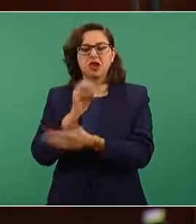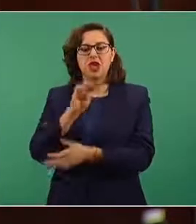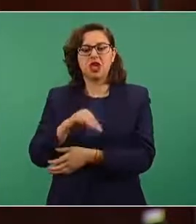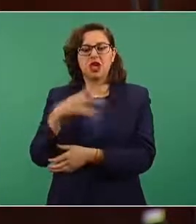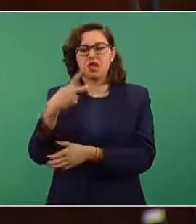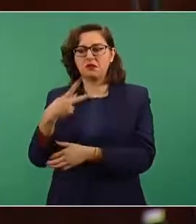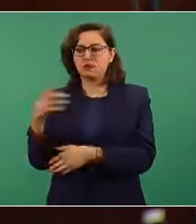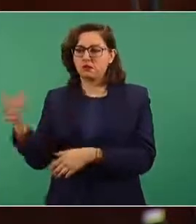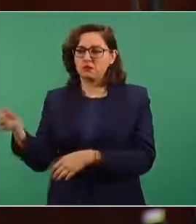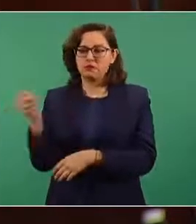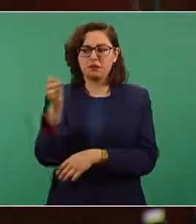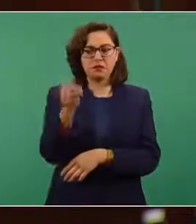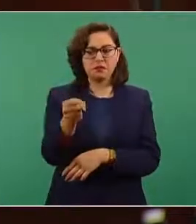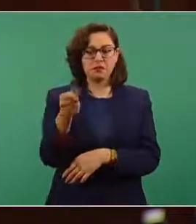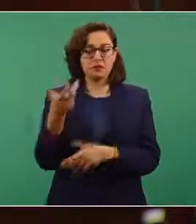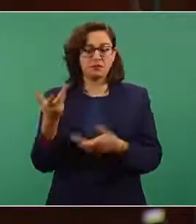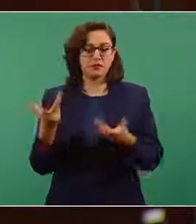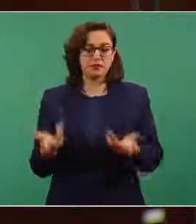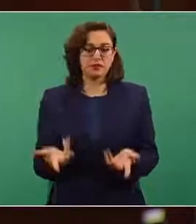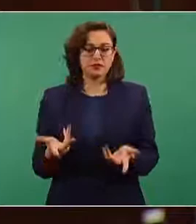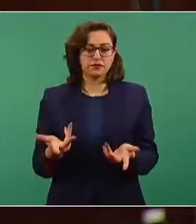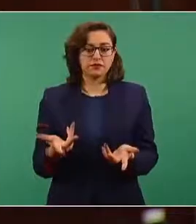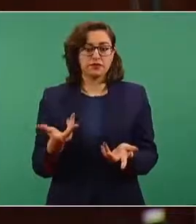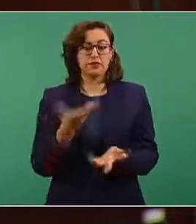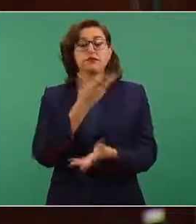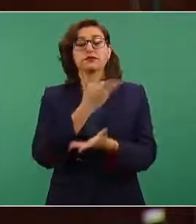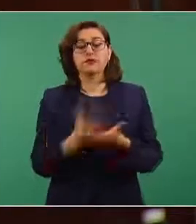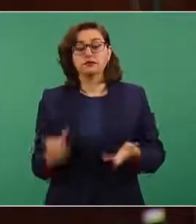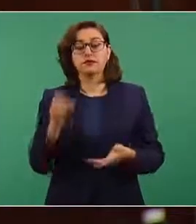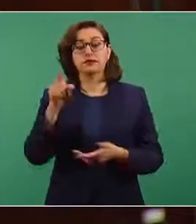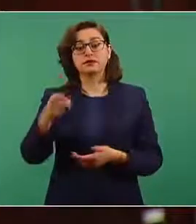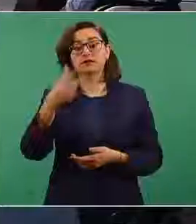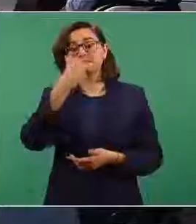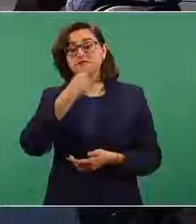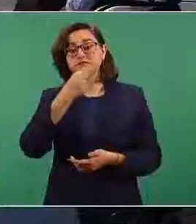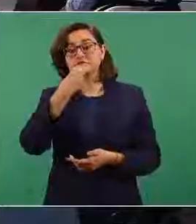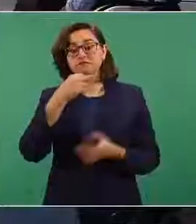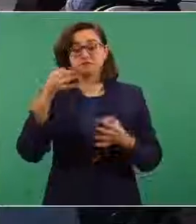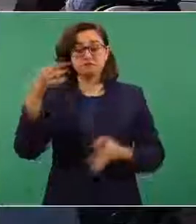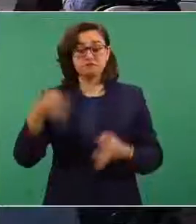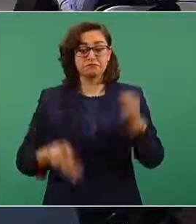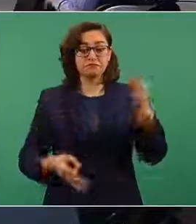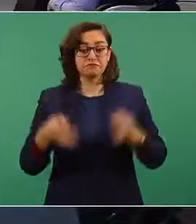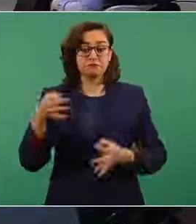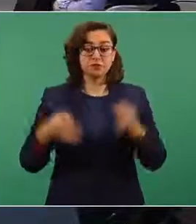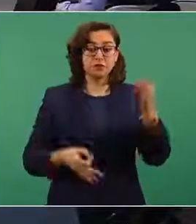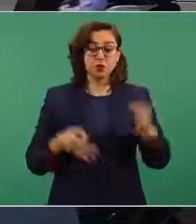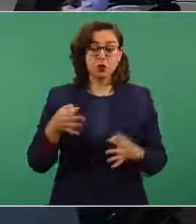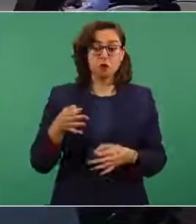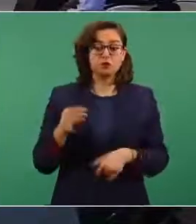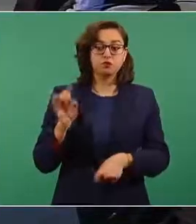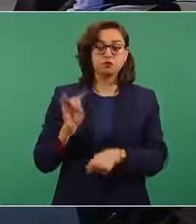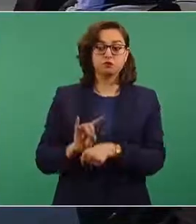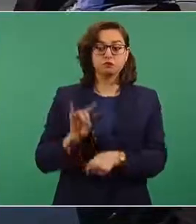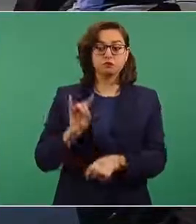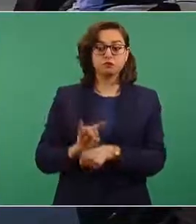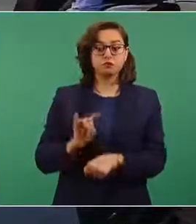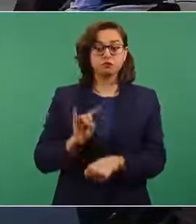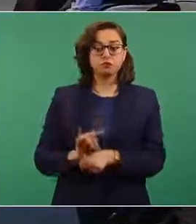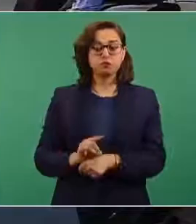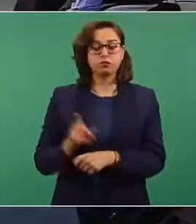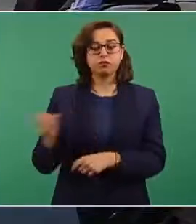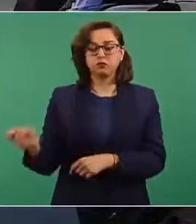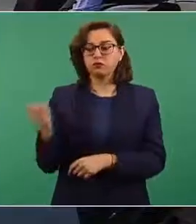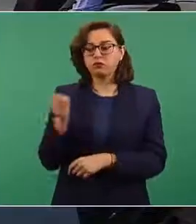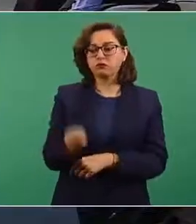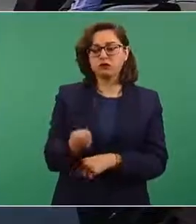ministerio, este hombre, y todavía encima el juez simula que hace un juicio y le ponen de traductor